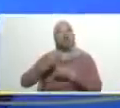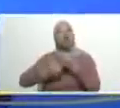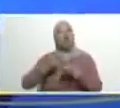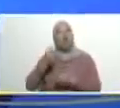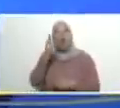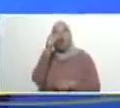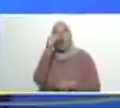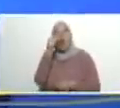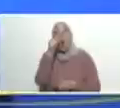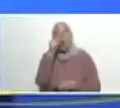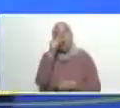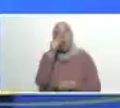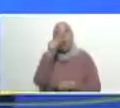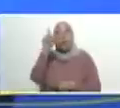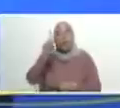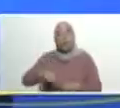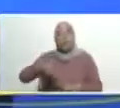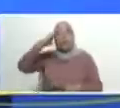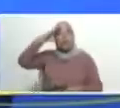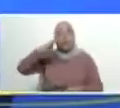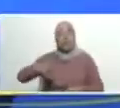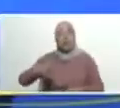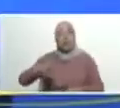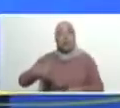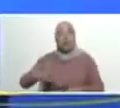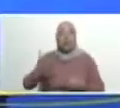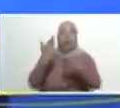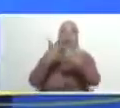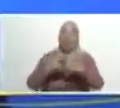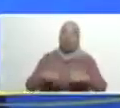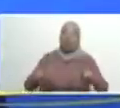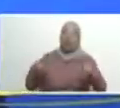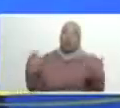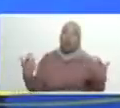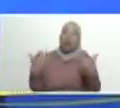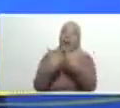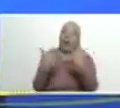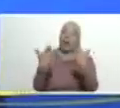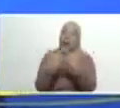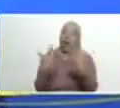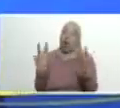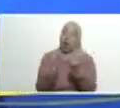un hombre que fue soldado del Libertador en la guerra.